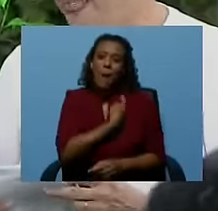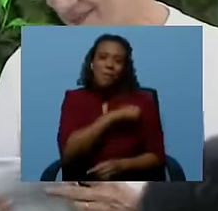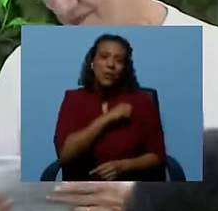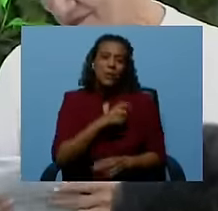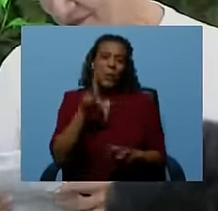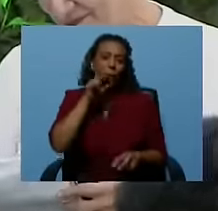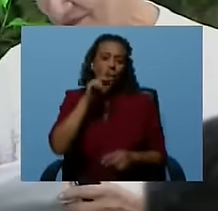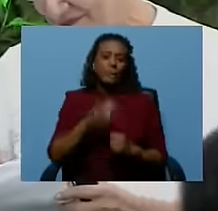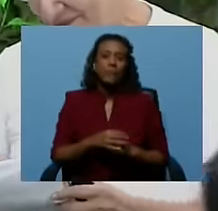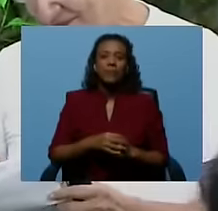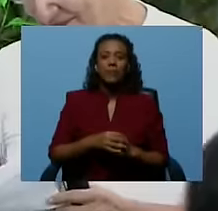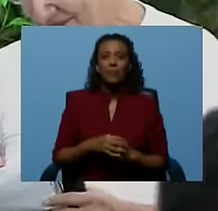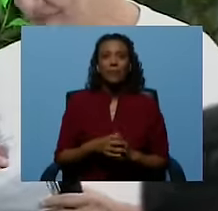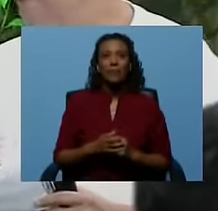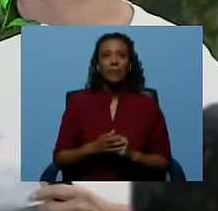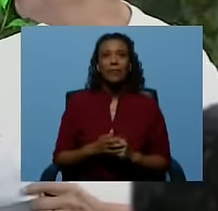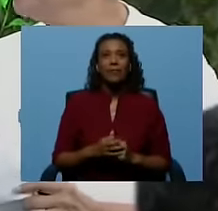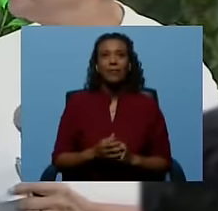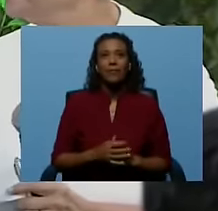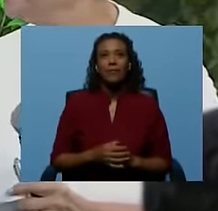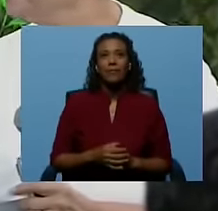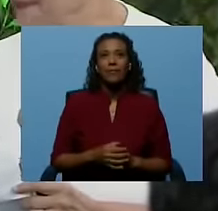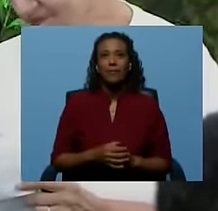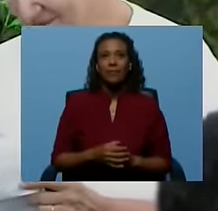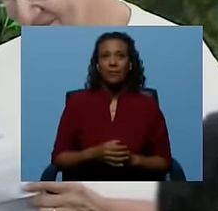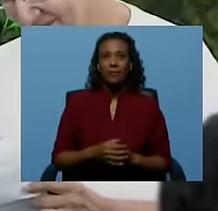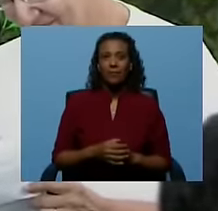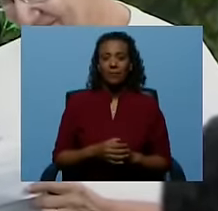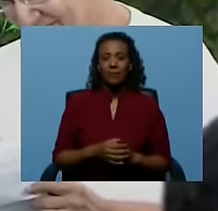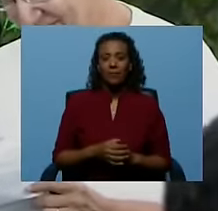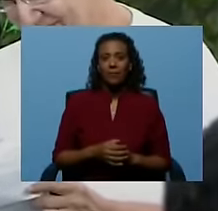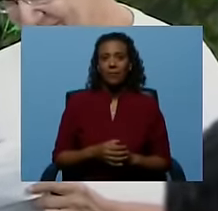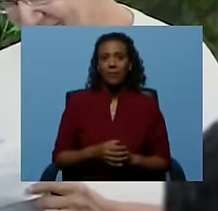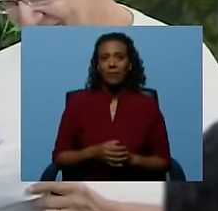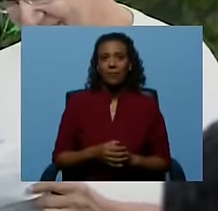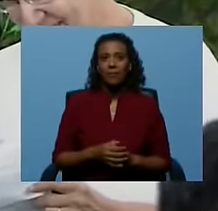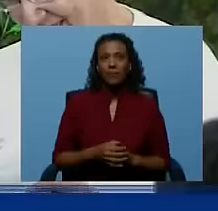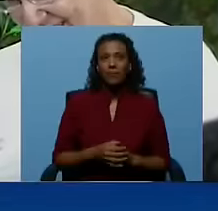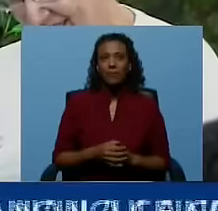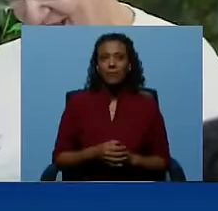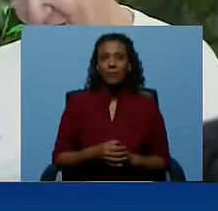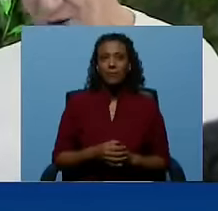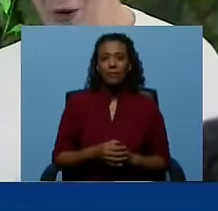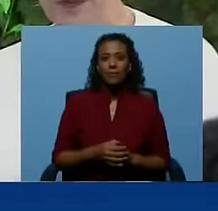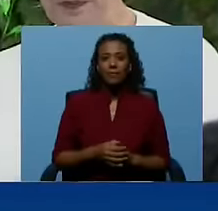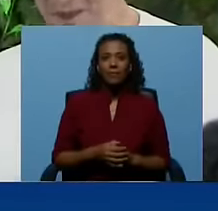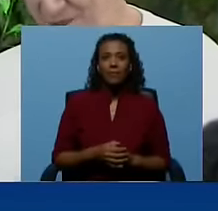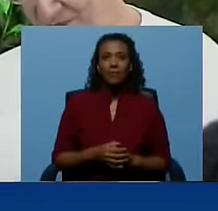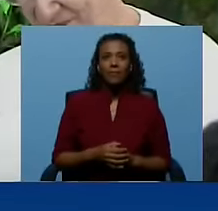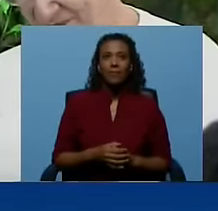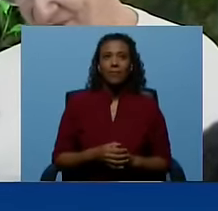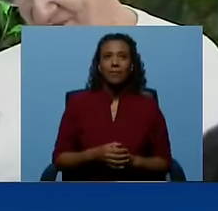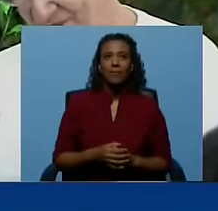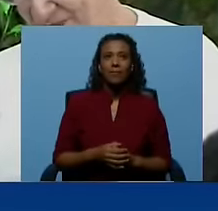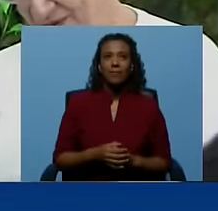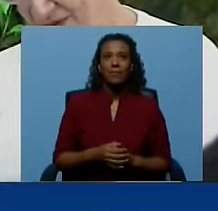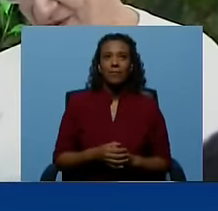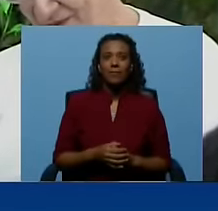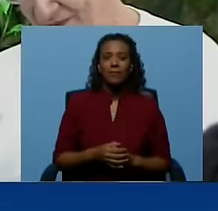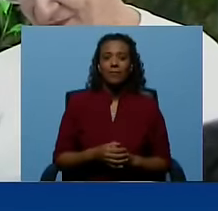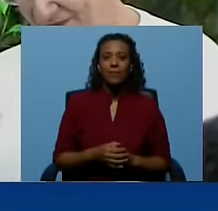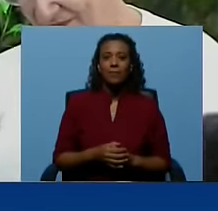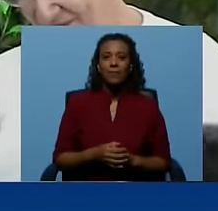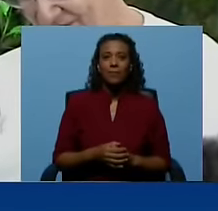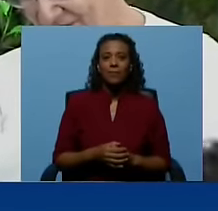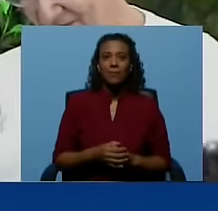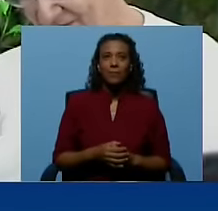llegó mi español. Today I am filled with so much pride and so much love